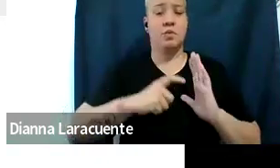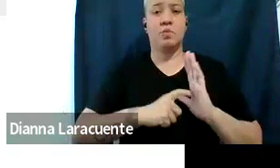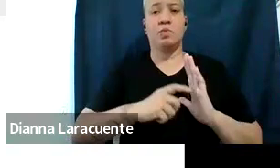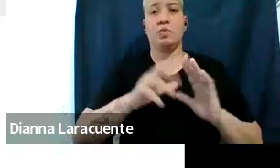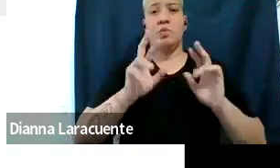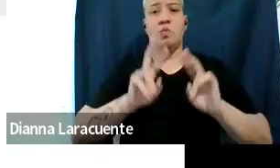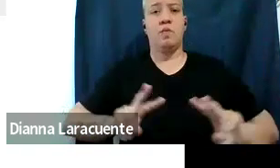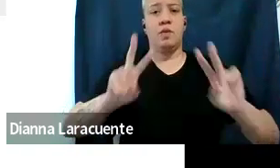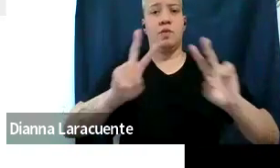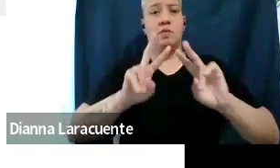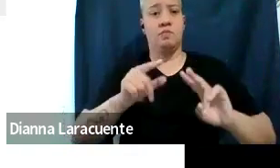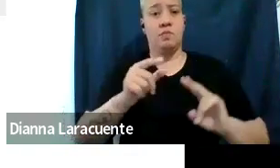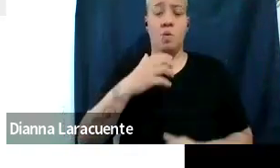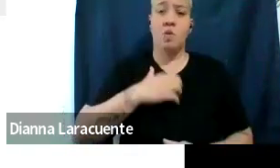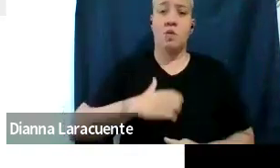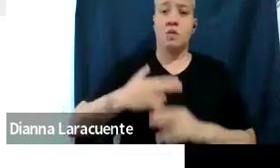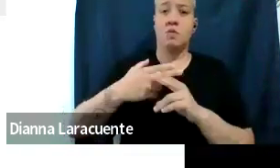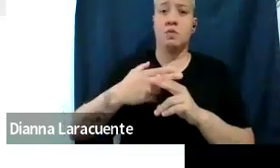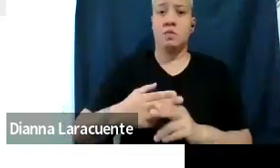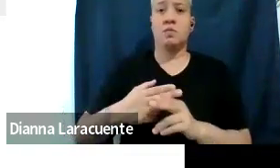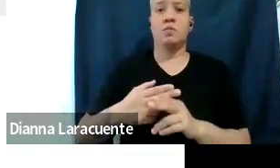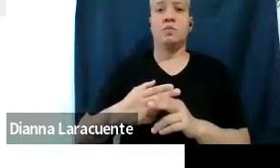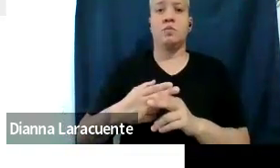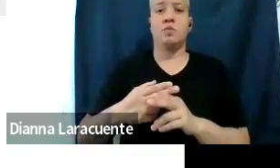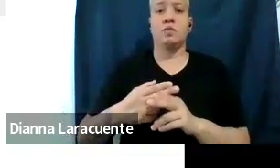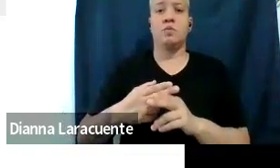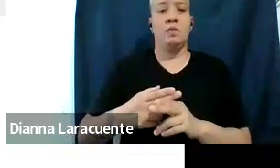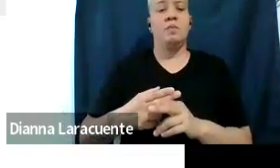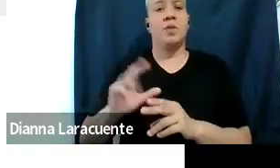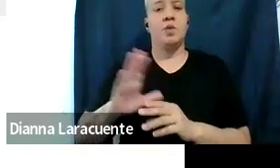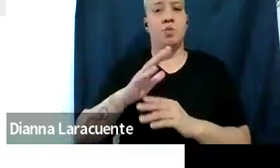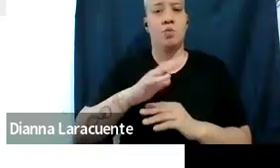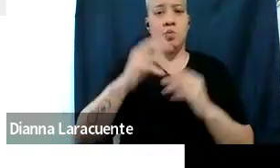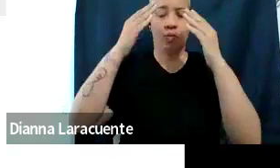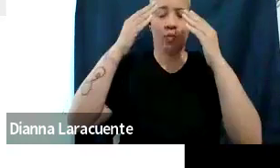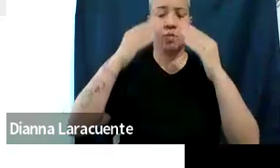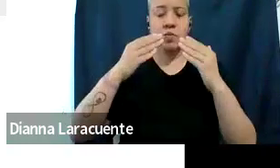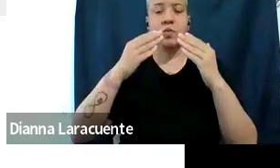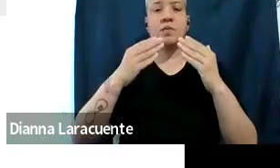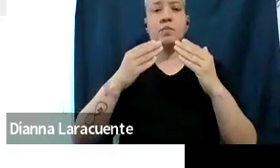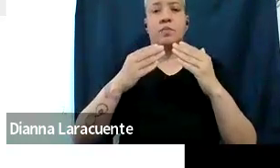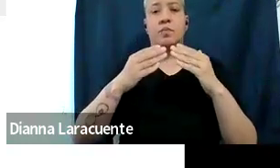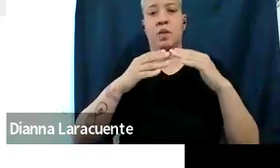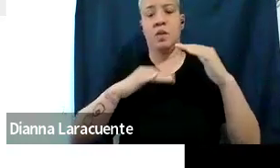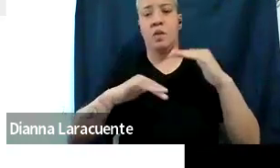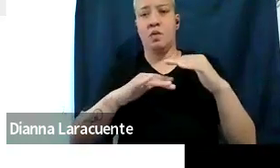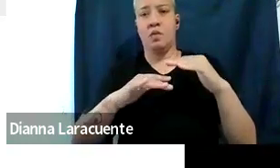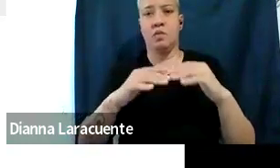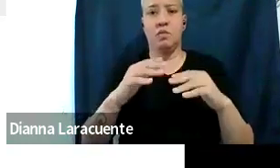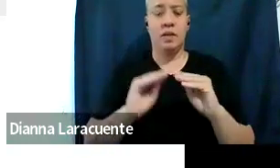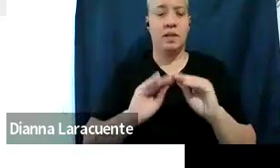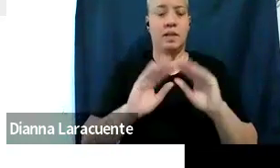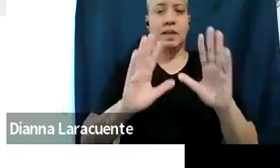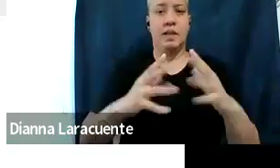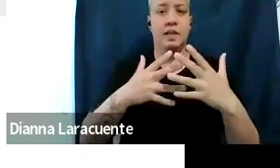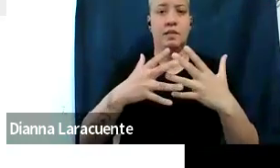valía. Ojalá que el nombre Patricio hubiera cerrado sus ojos sin la más leve sombra que enturbiara la clara transparencia